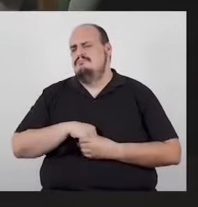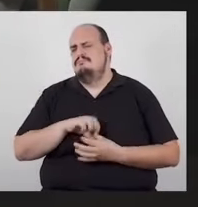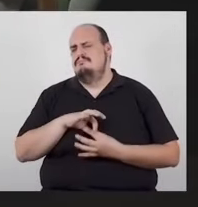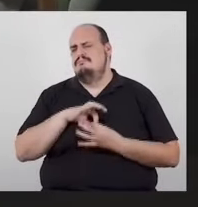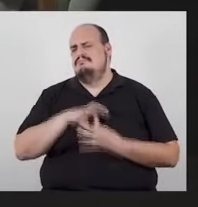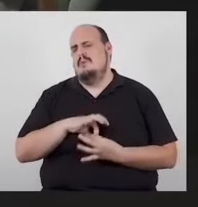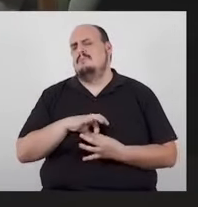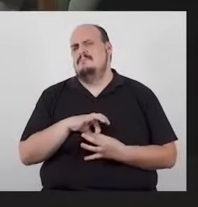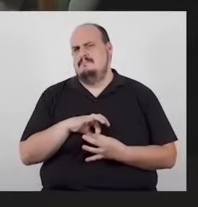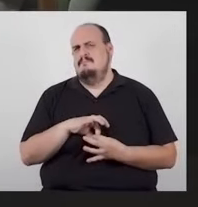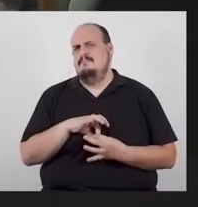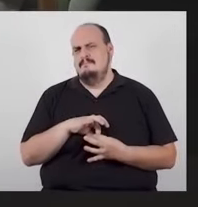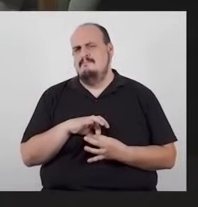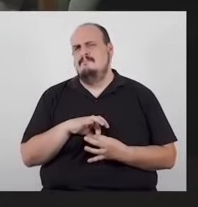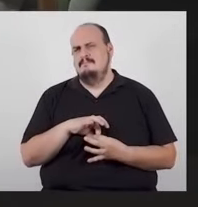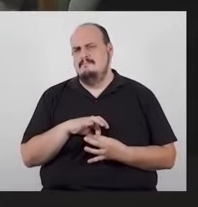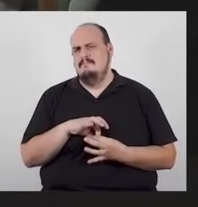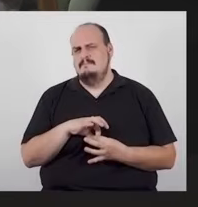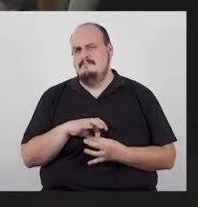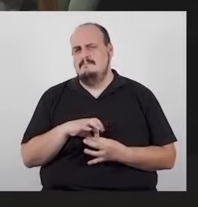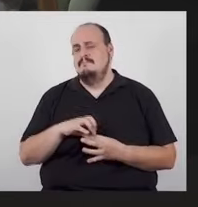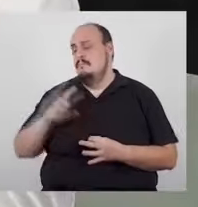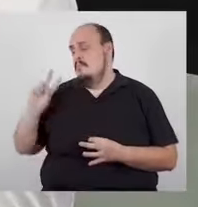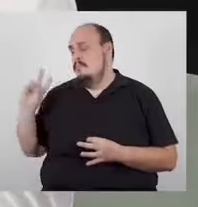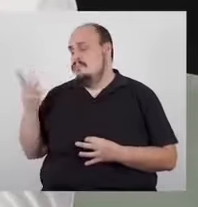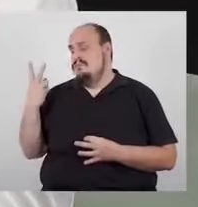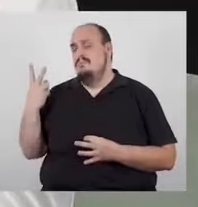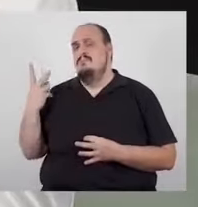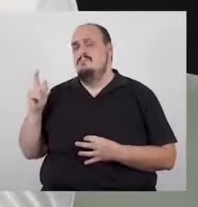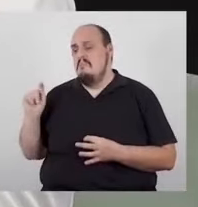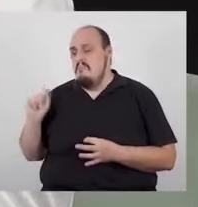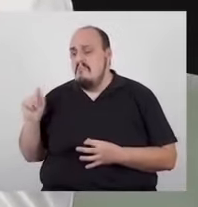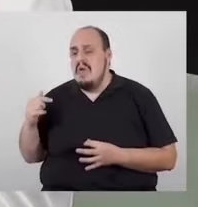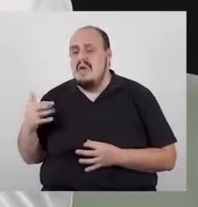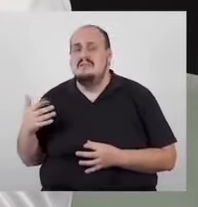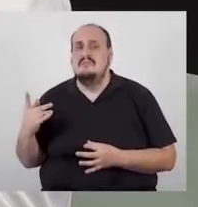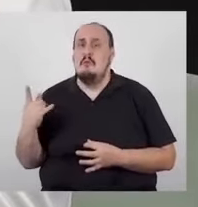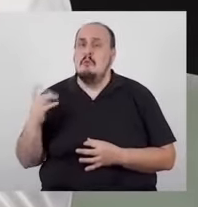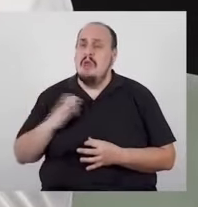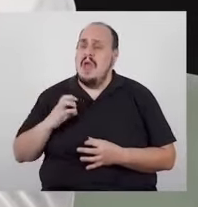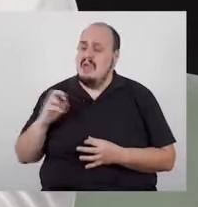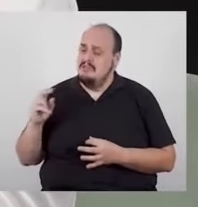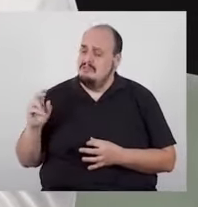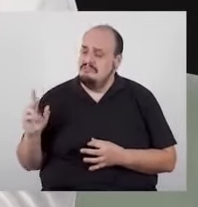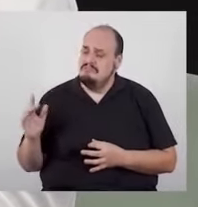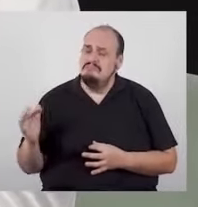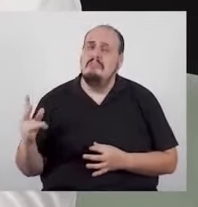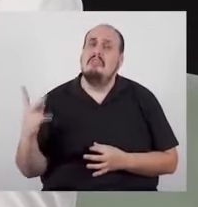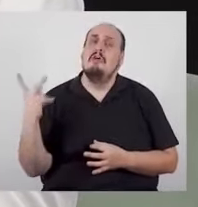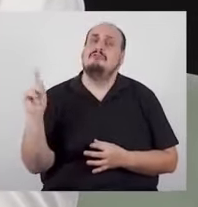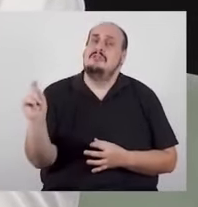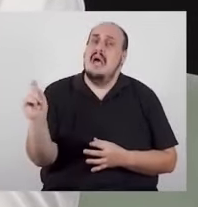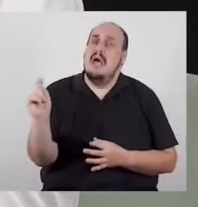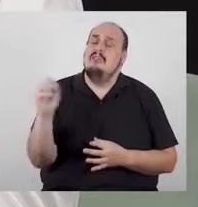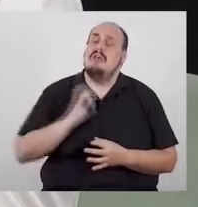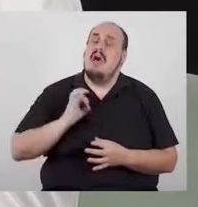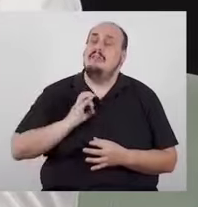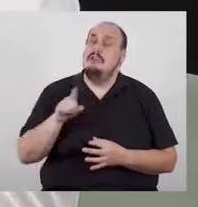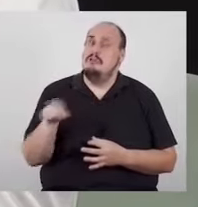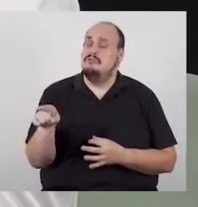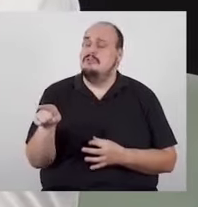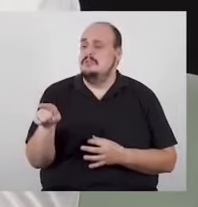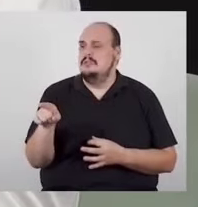Y los primeros meses, o el primer año, los primeros dos años de duelo de un hijo, creo que en la